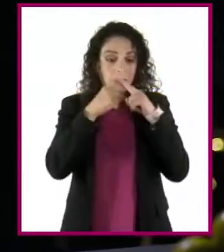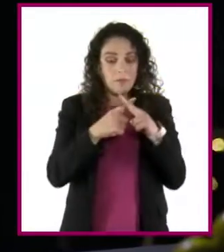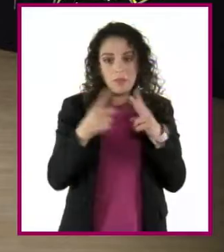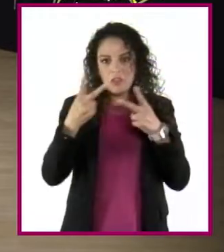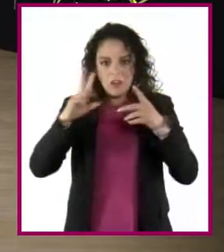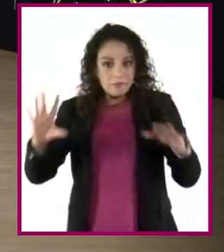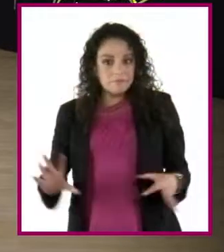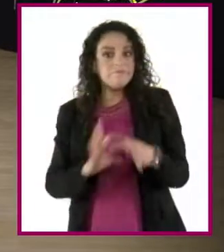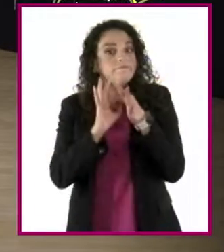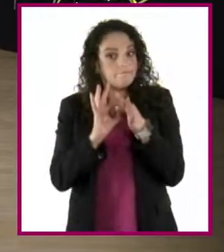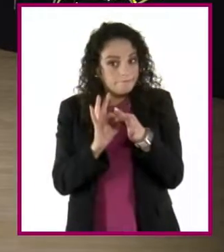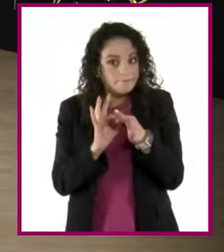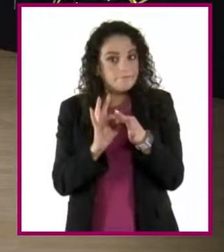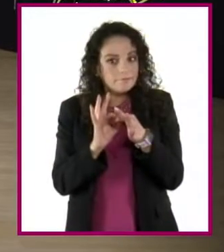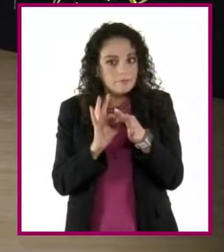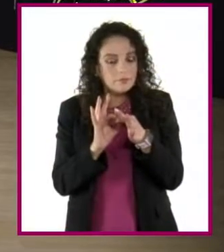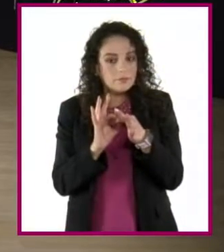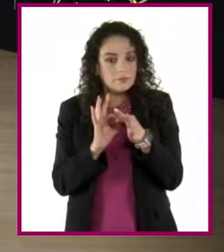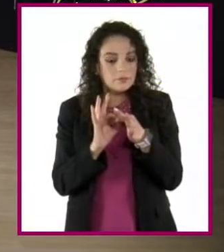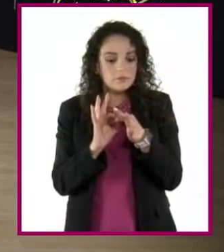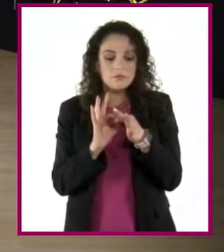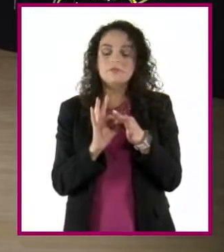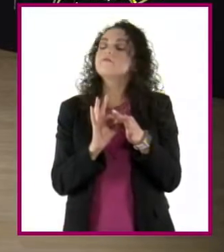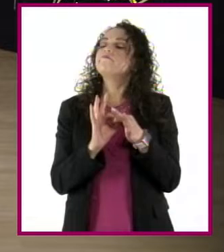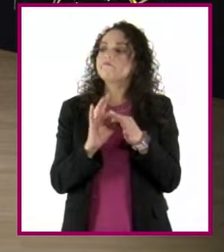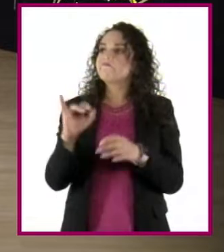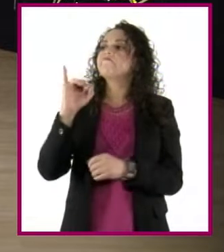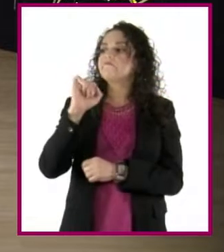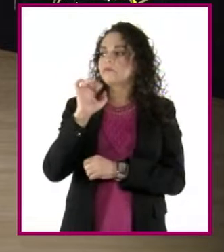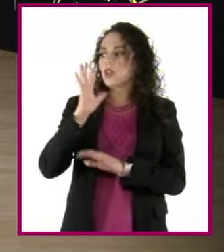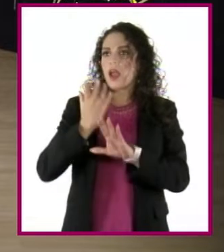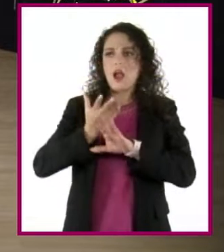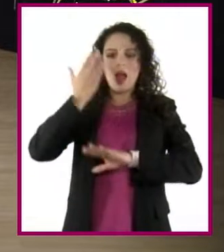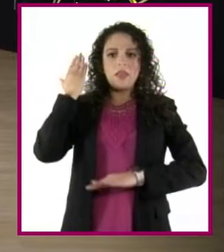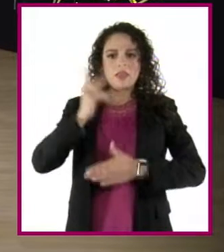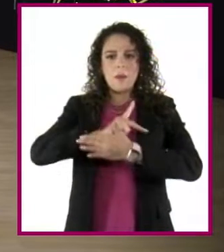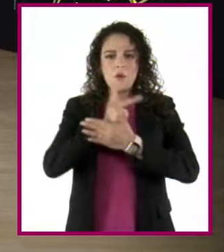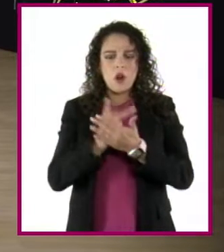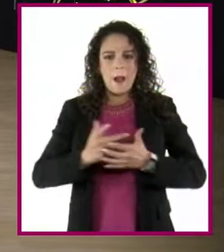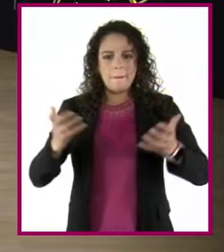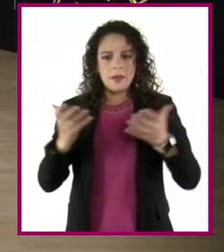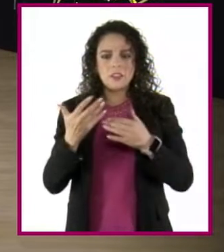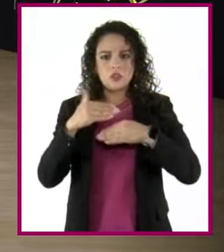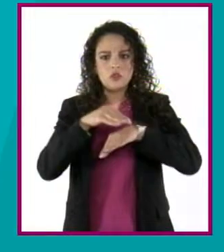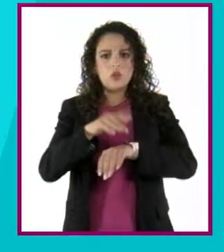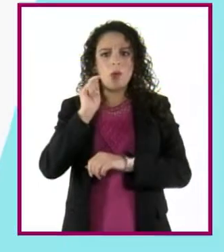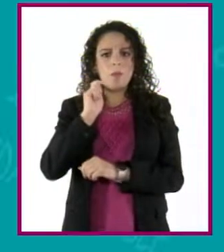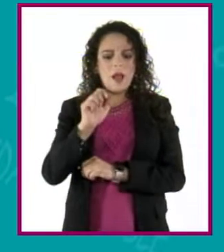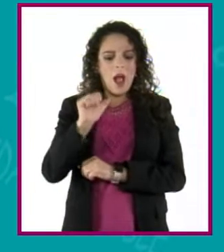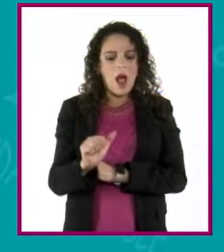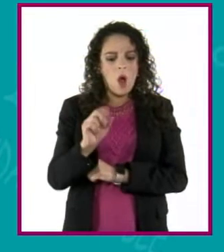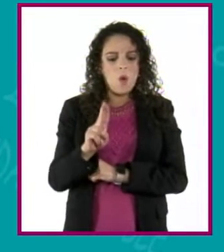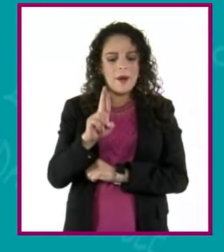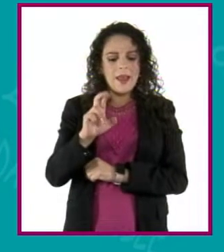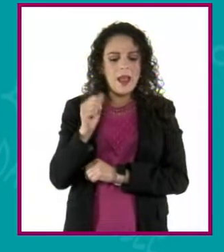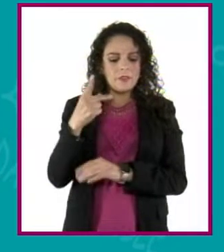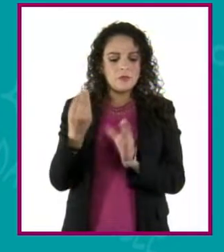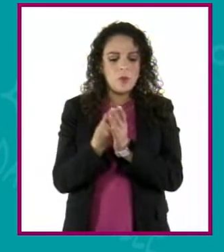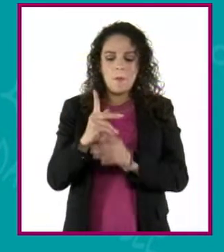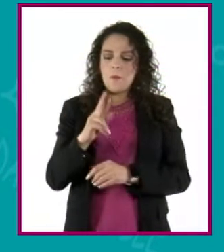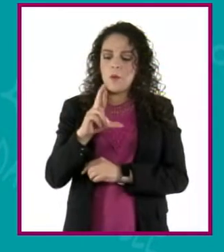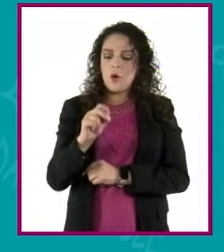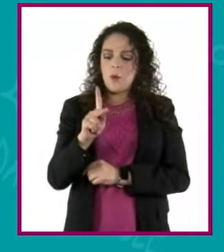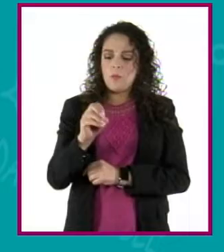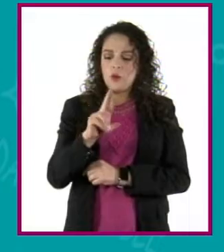común? Sí, de hecho hicimos un programa sobre la proporción áurea, ¿no? Lo sé, pero hay